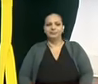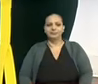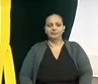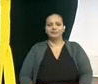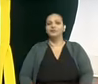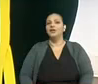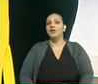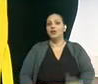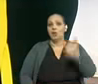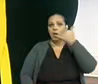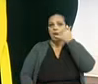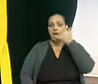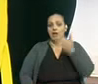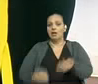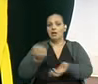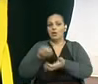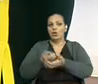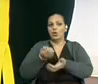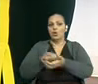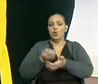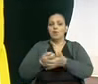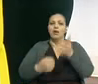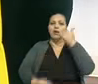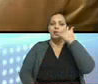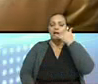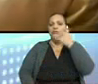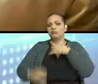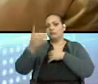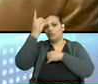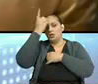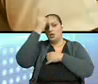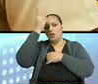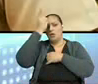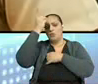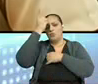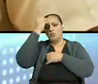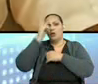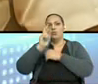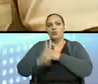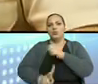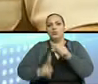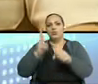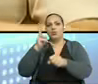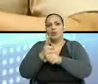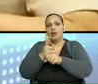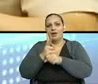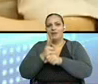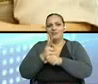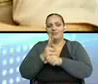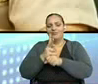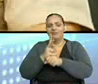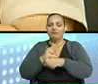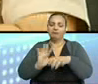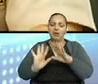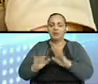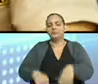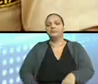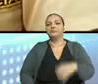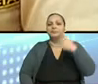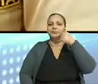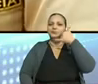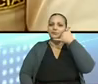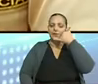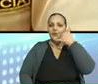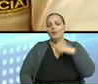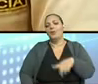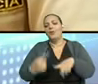letras. Usted ha bailado con el equipo y recién lleva 2 letras y dice, me faltan bastante. Y ya el equipo ya no lo ve tan